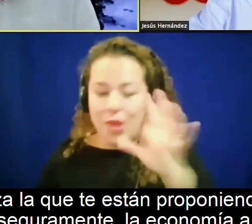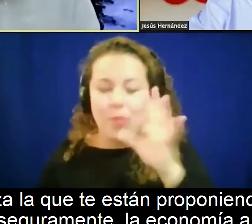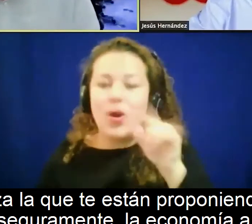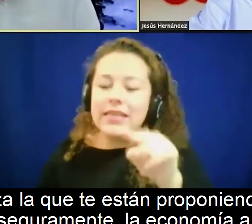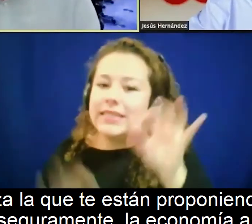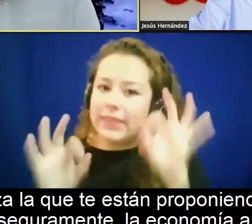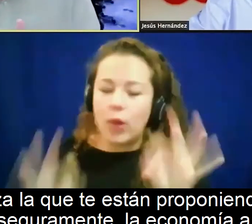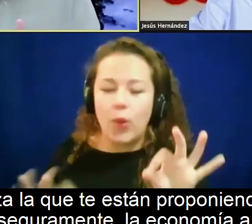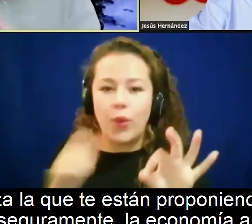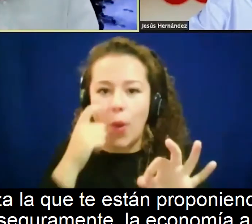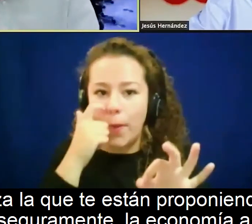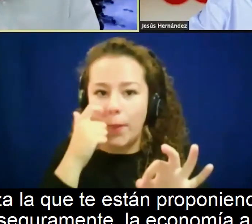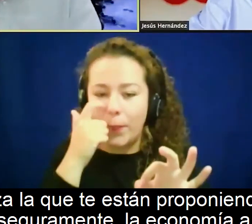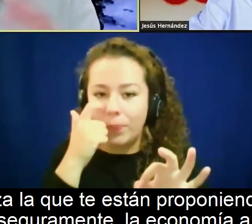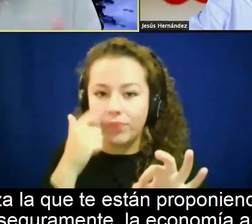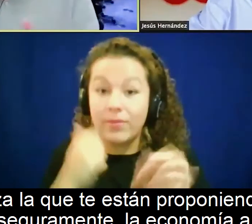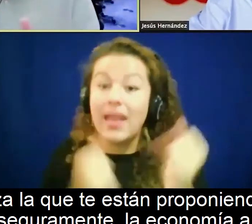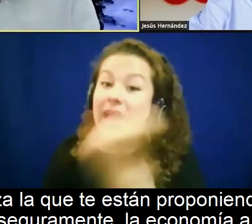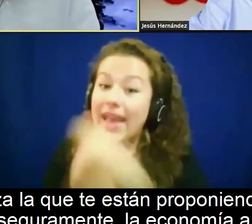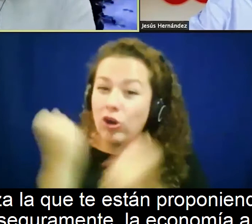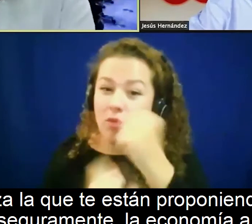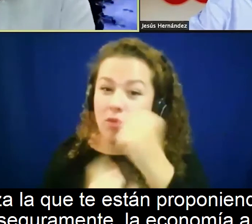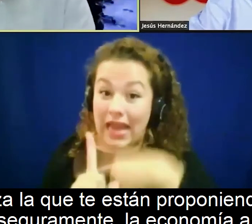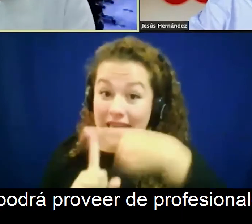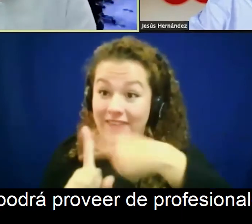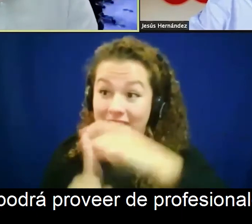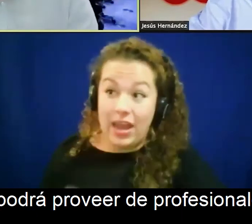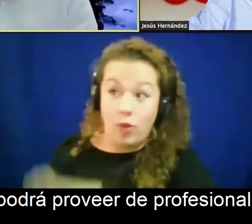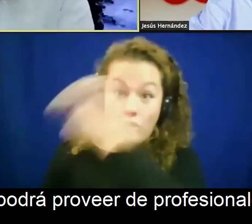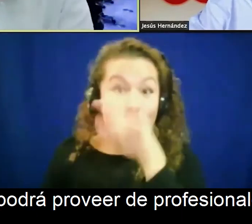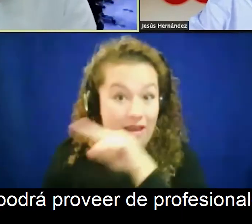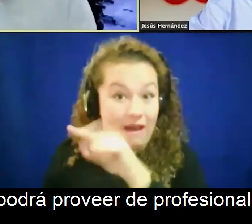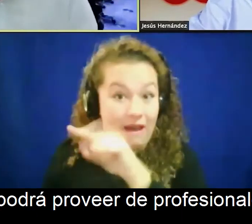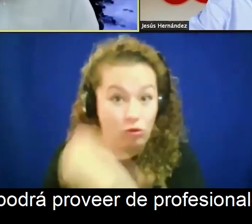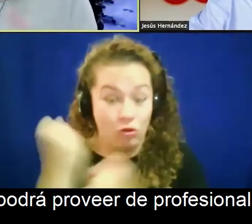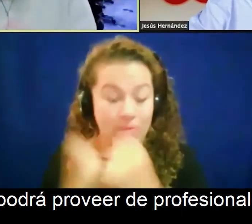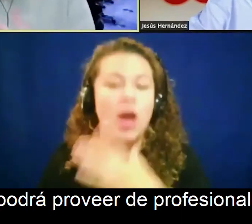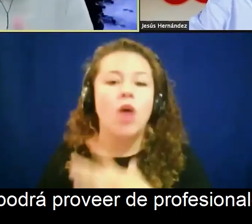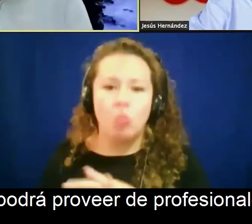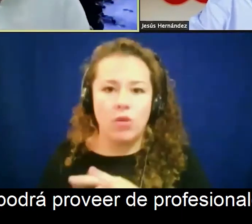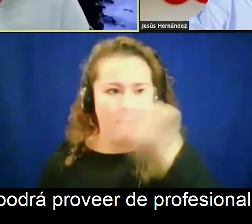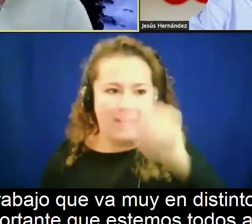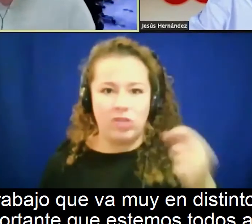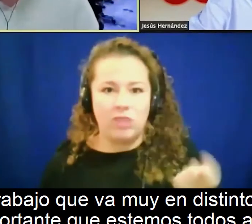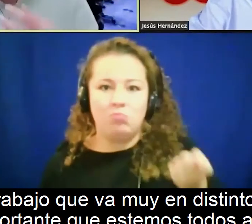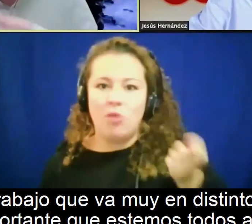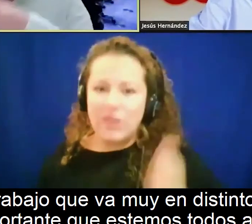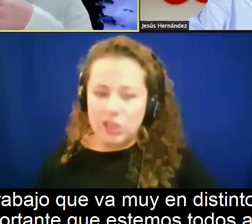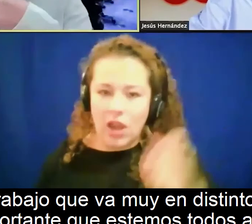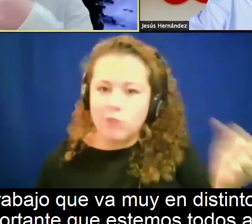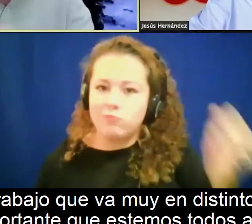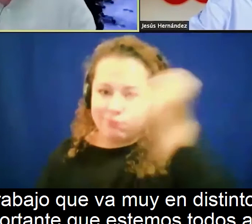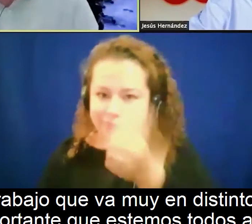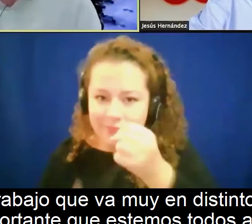podrá la economía a nivel europea podrá proveer de profesionales. O sea, es todo un trabajo